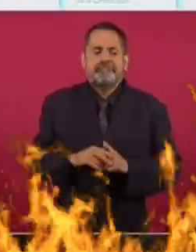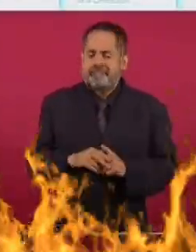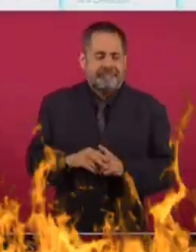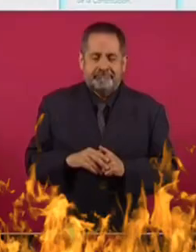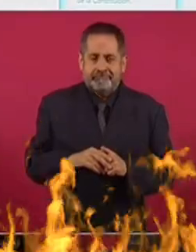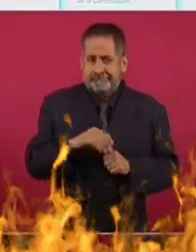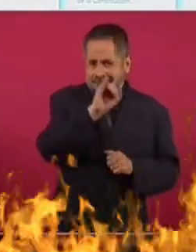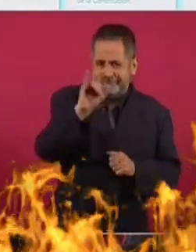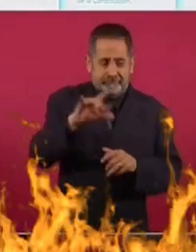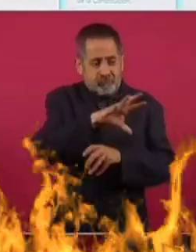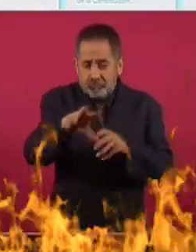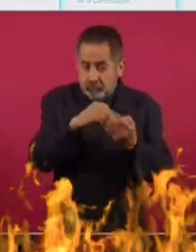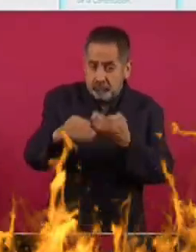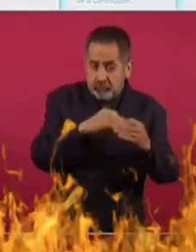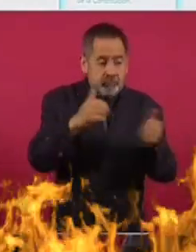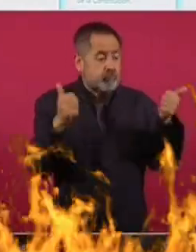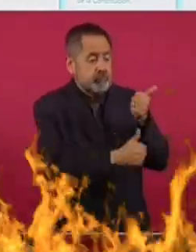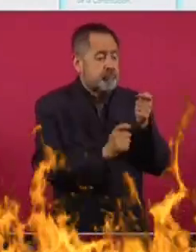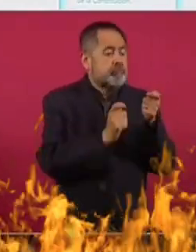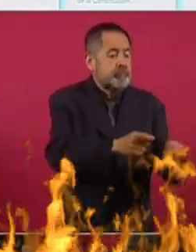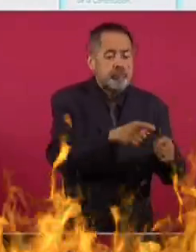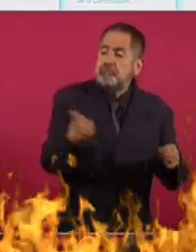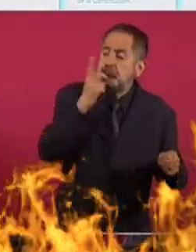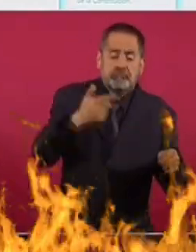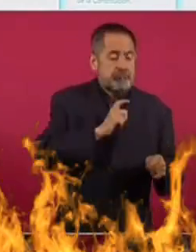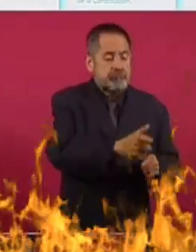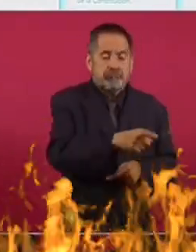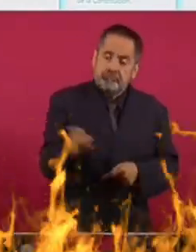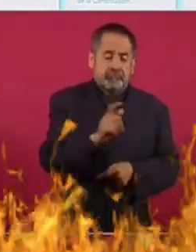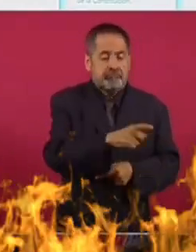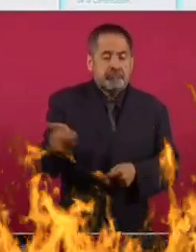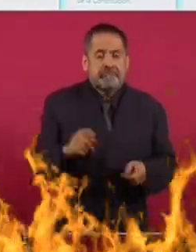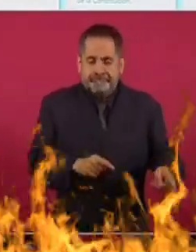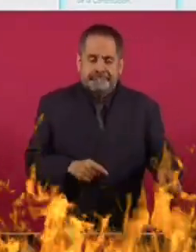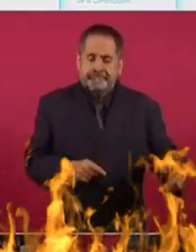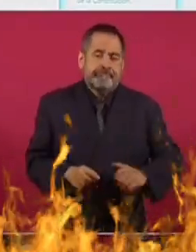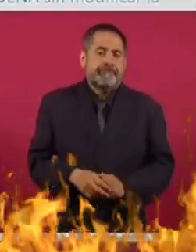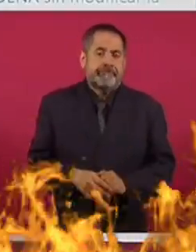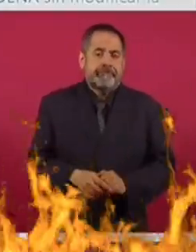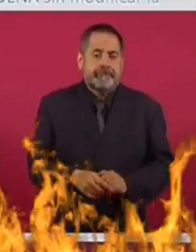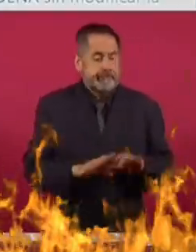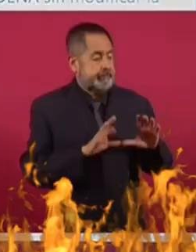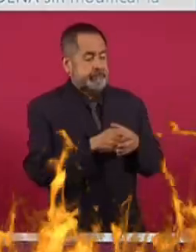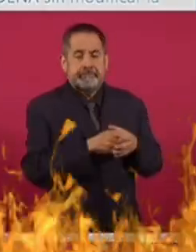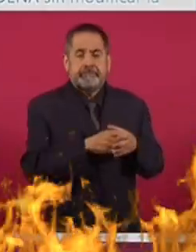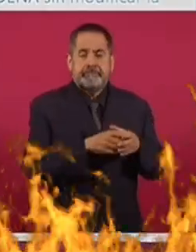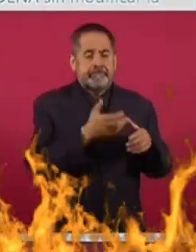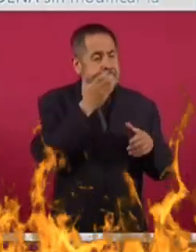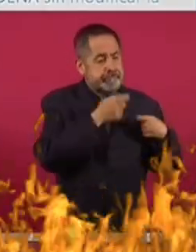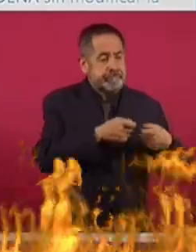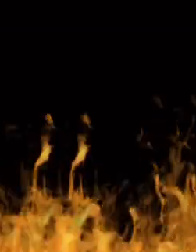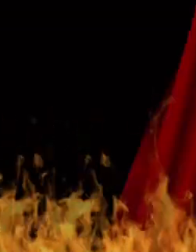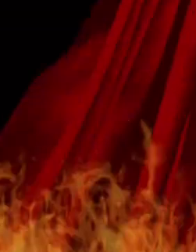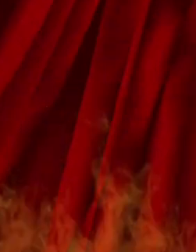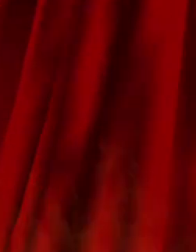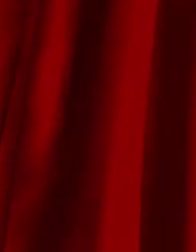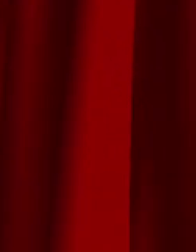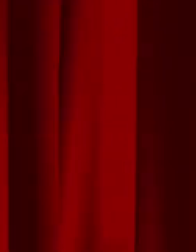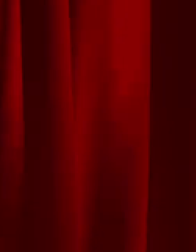son voceros del bloque conservador.